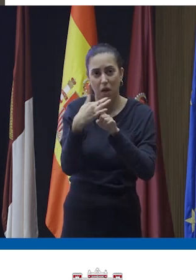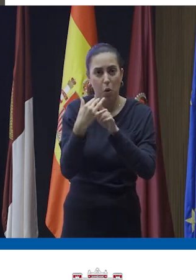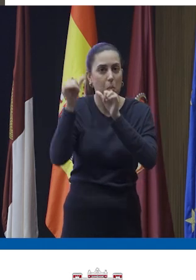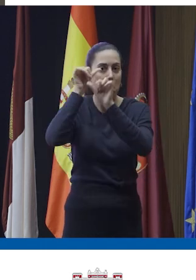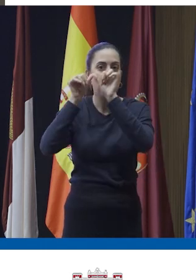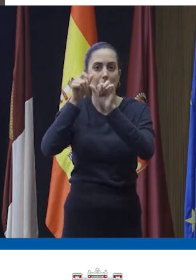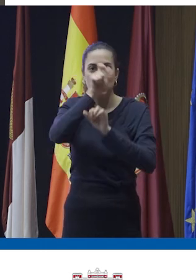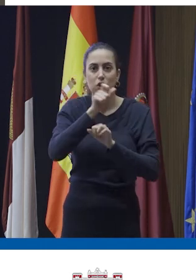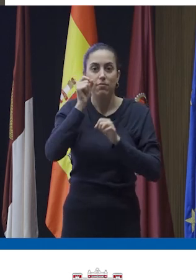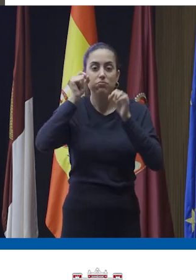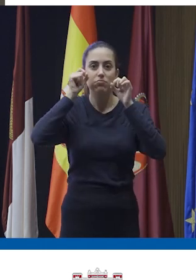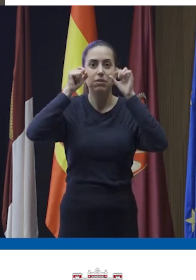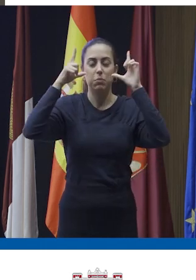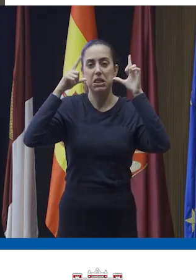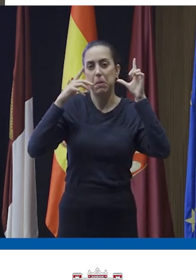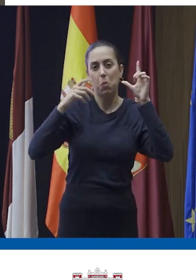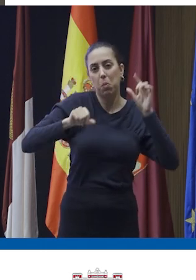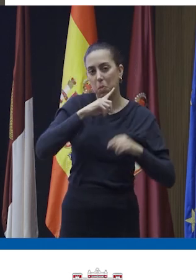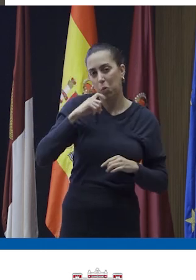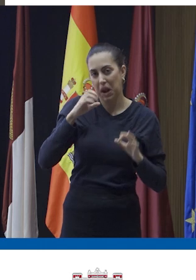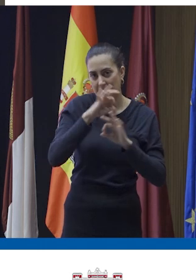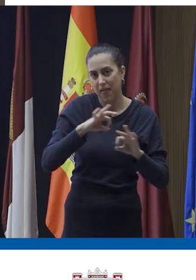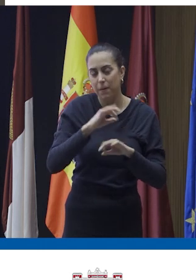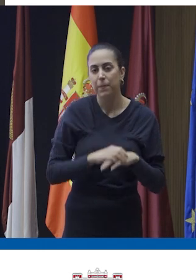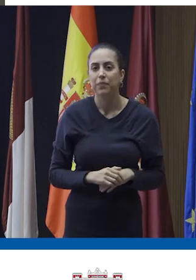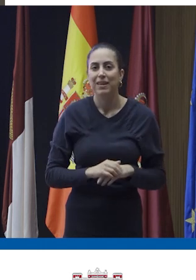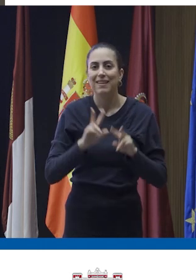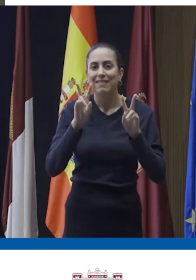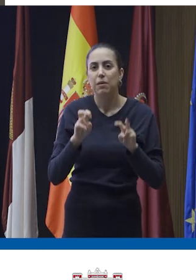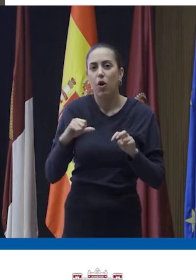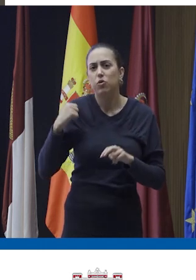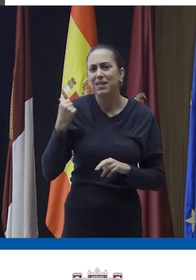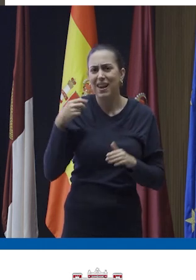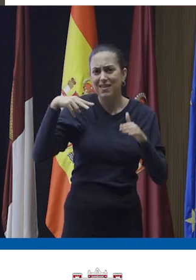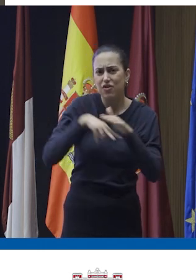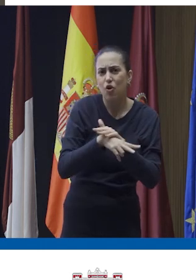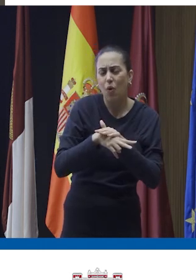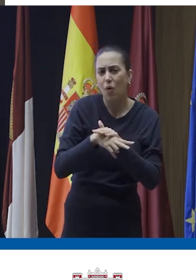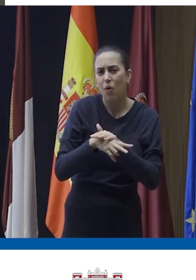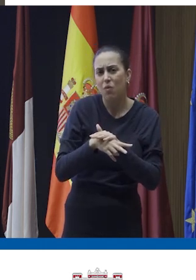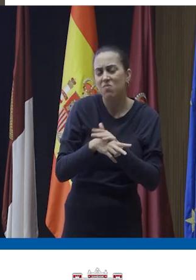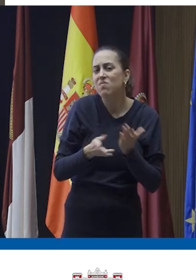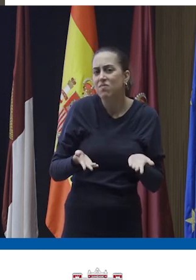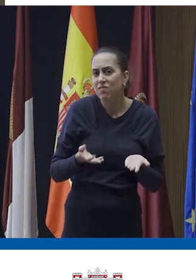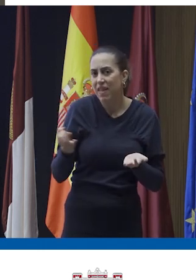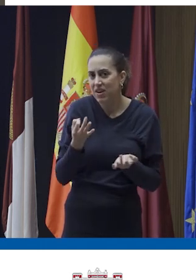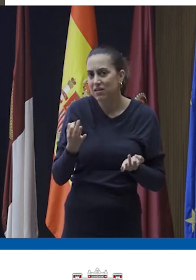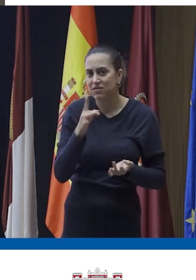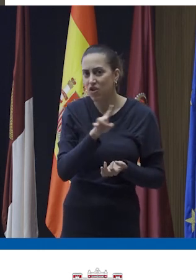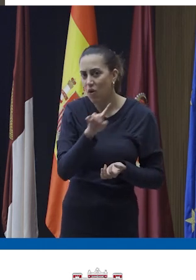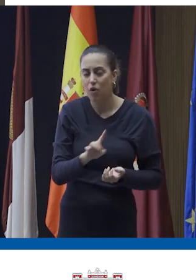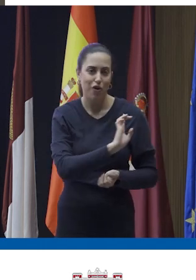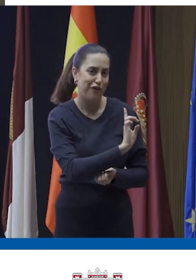esté despierto. Duración de la hospitalización. ¿El paciente tiene que estar hospitalizado para la cirugía de catarata? No. El